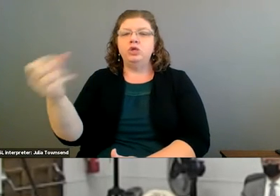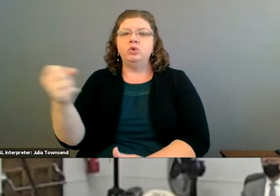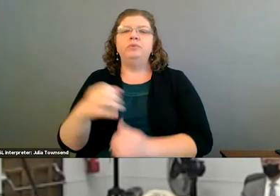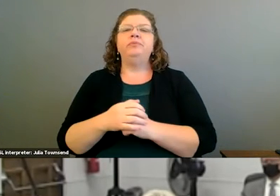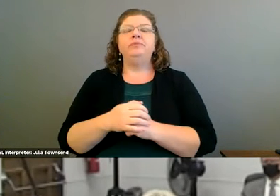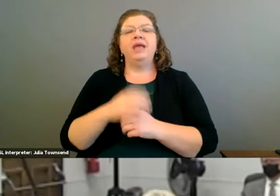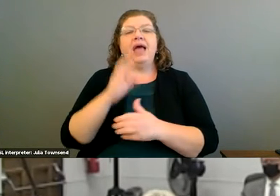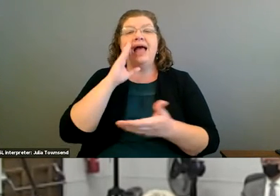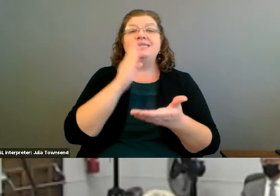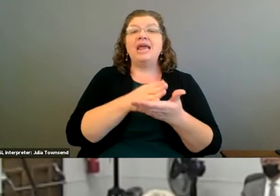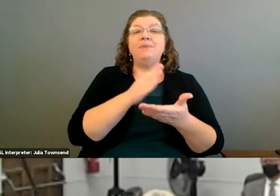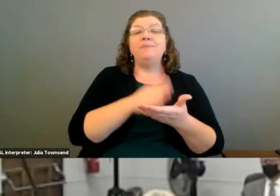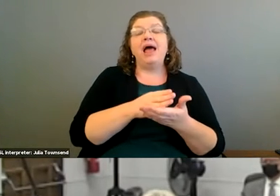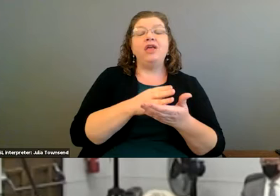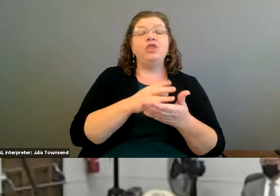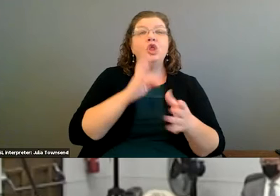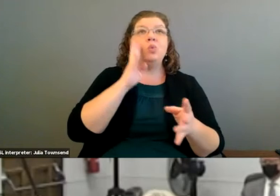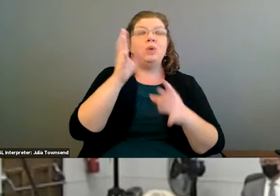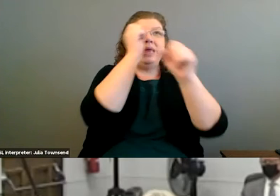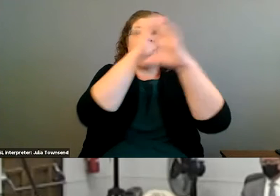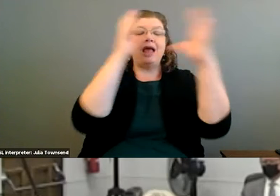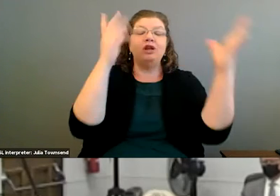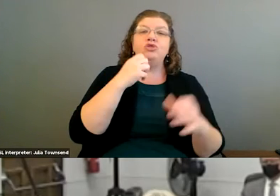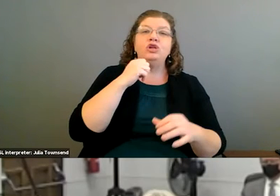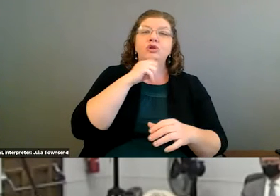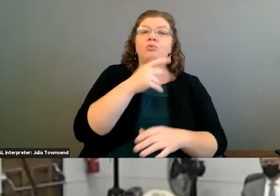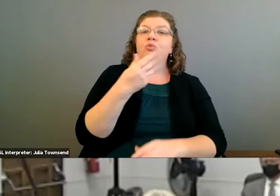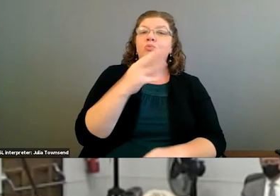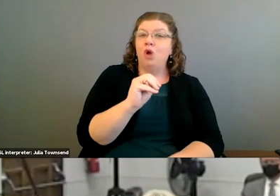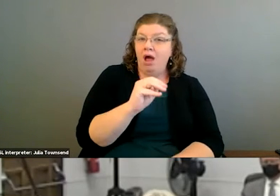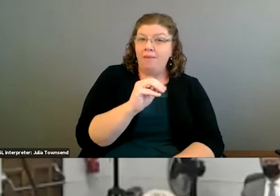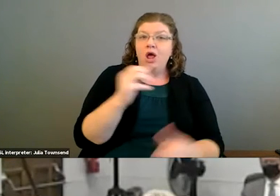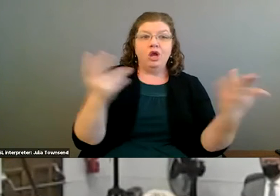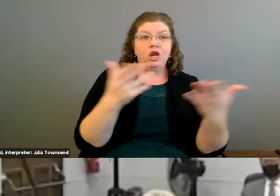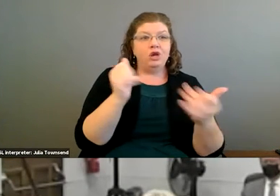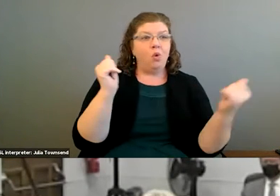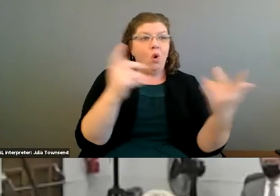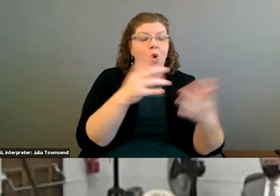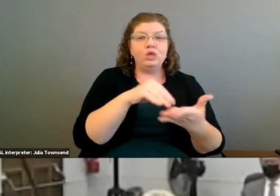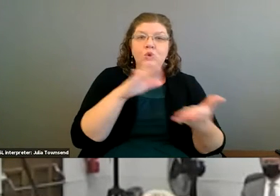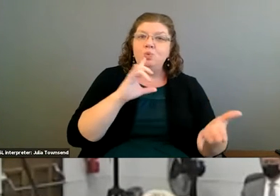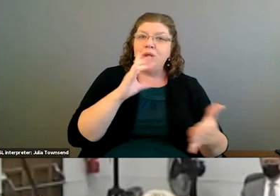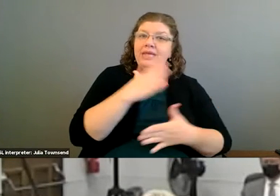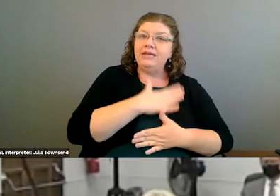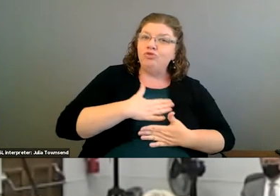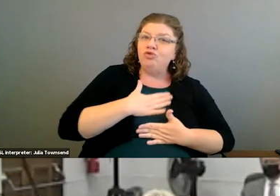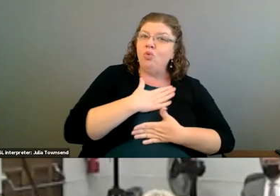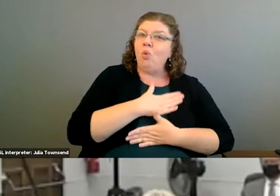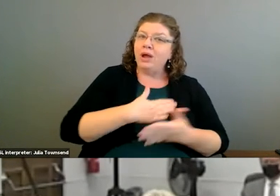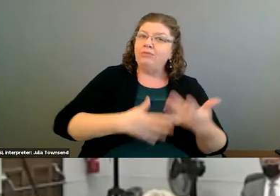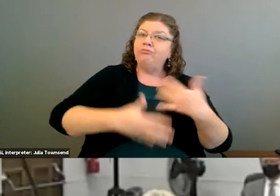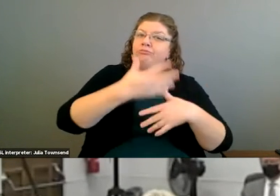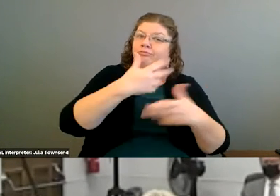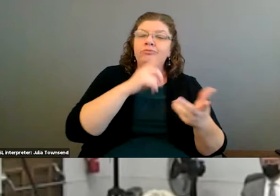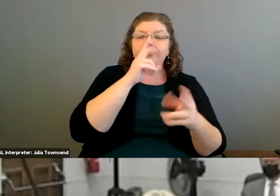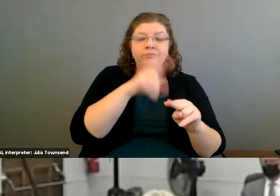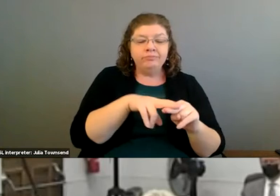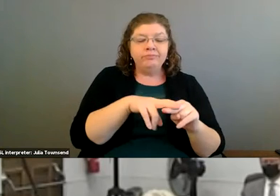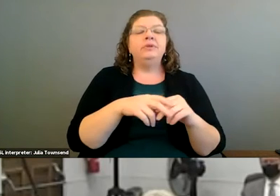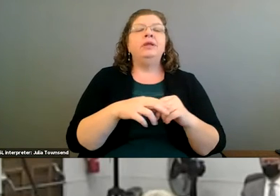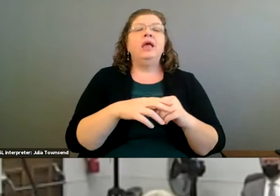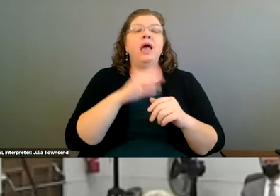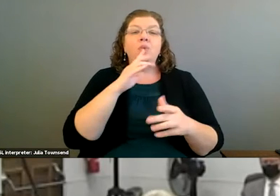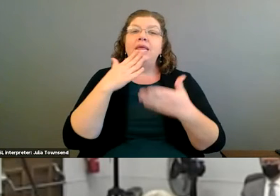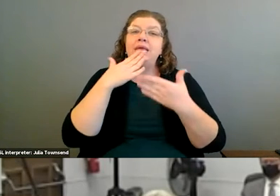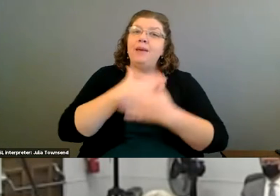paré en la graduación de Santa Barbara High School en el estadio Peabody. Parece que todos los estudiantes estaban teniendo un excelente tiempo